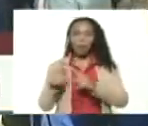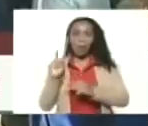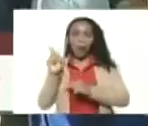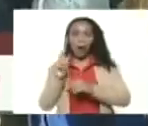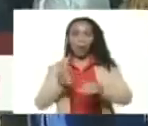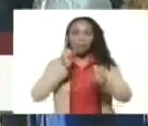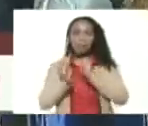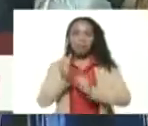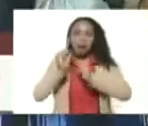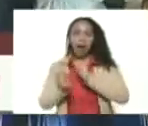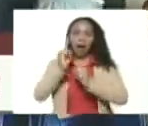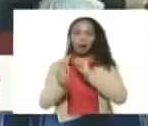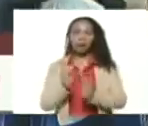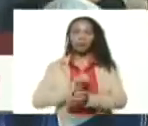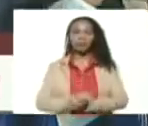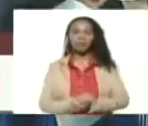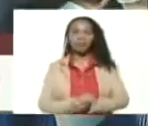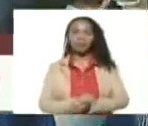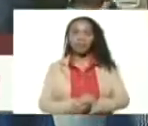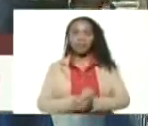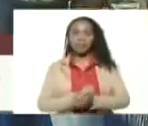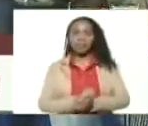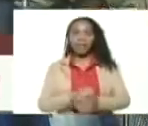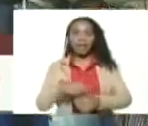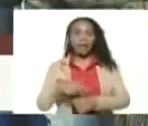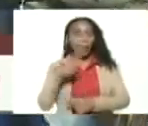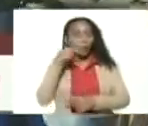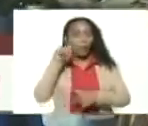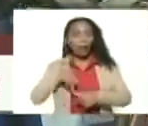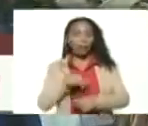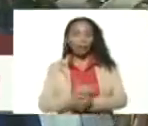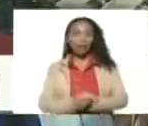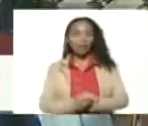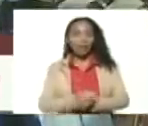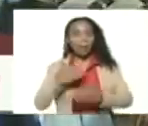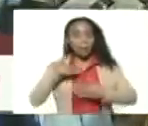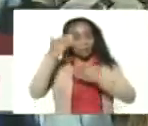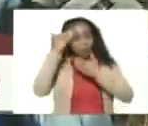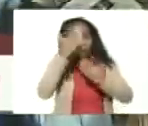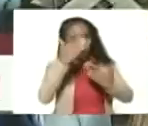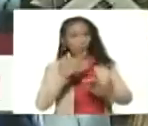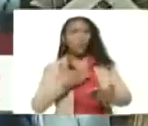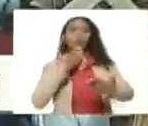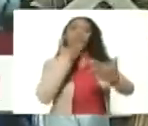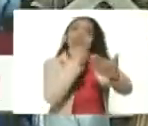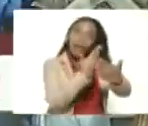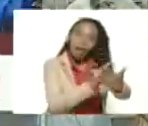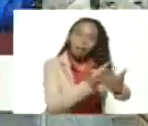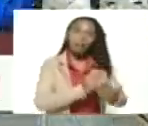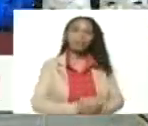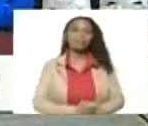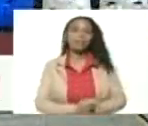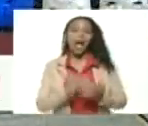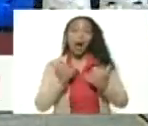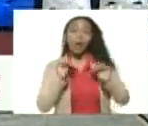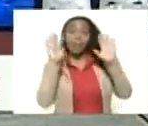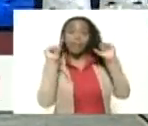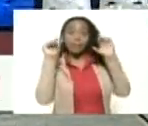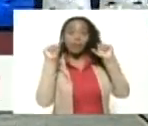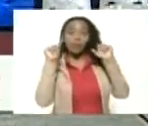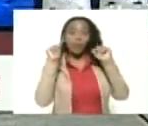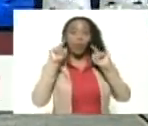¿Ah? Criollito, criollito. Y Miguel Serrano, bueno, mi saludo, mi agradecimiento Ahora despedimos con